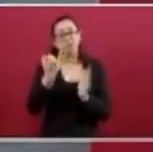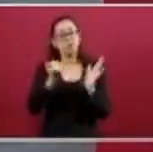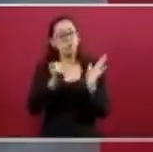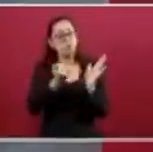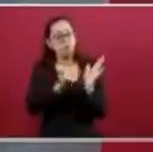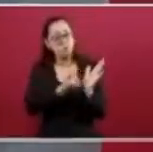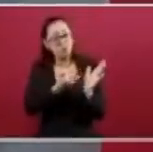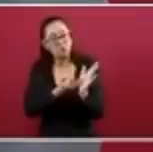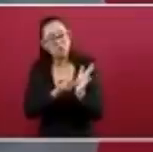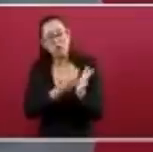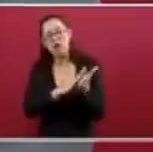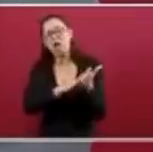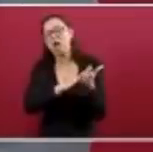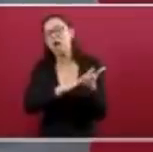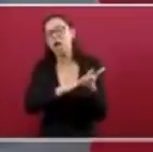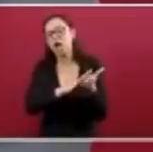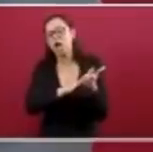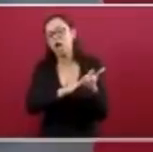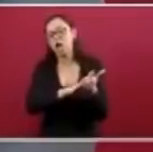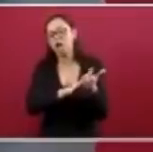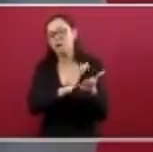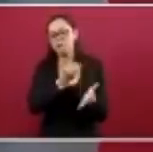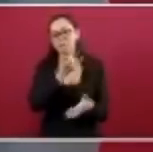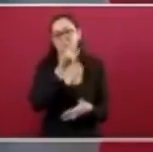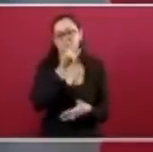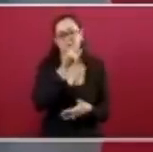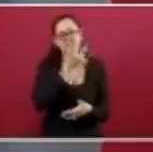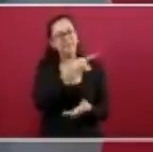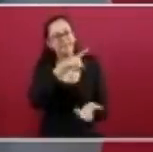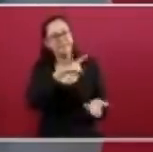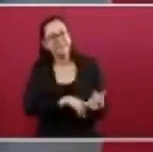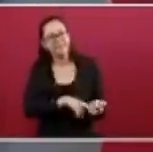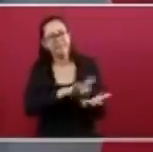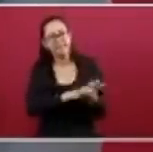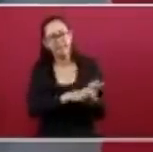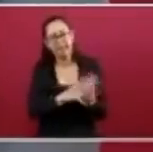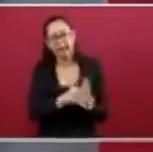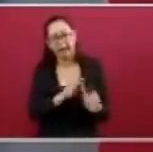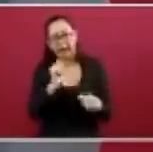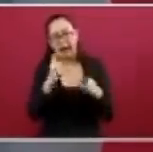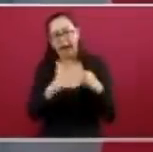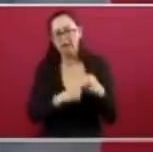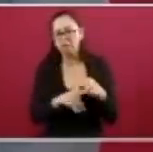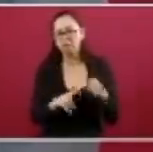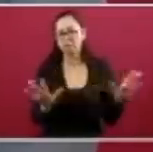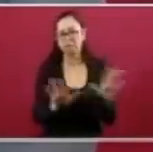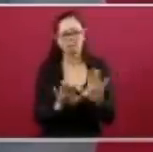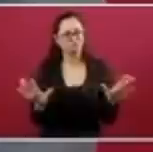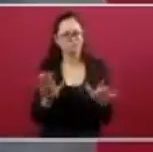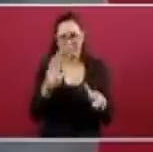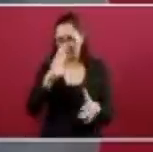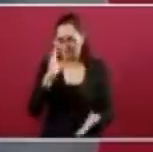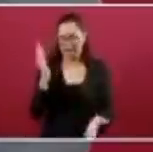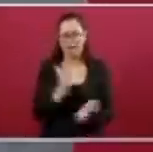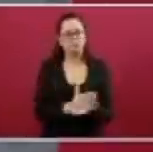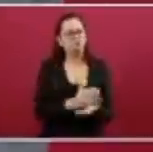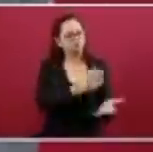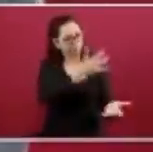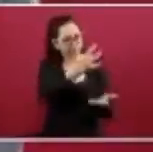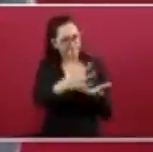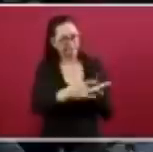a los que tenían influencias. Entonces, nos va a rendir más el